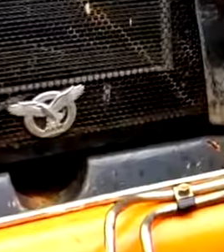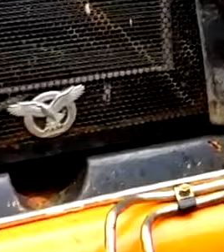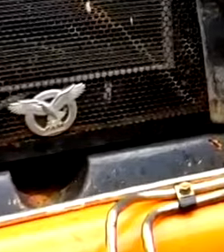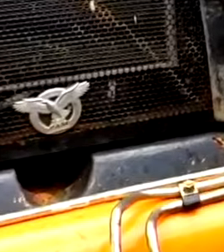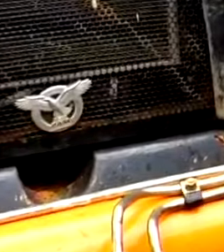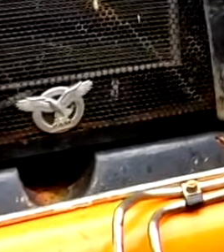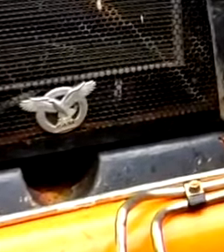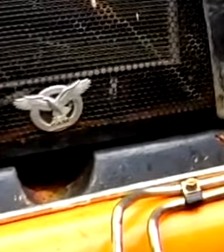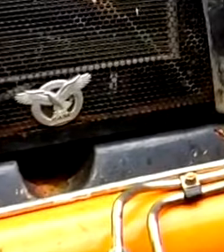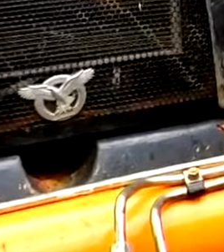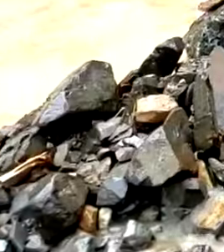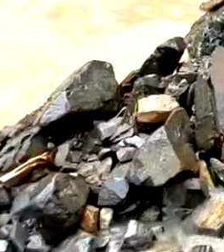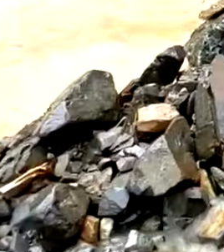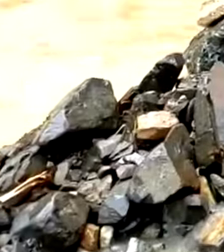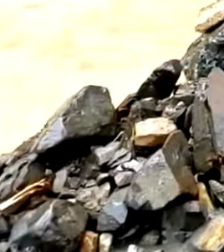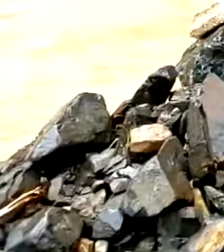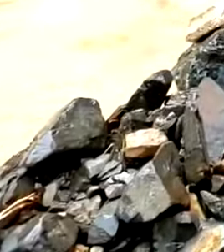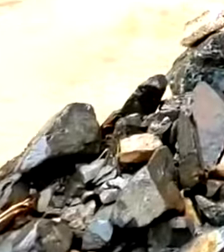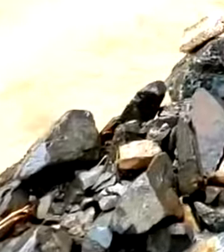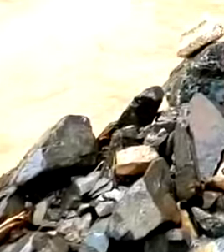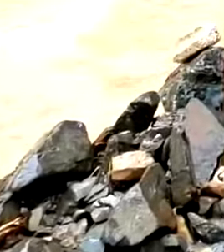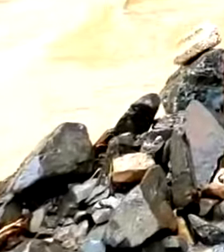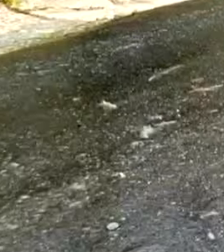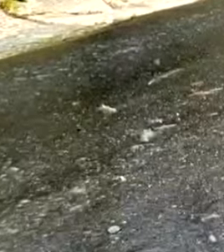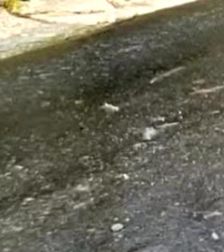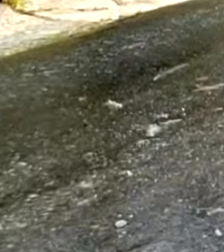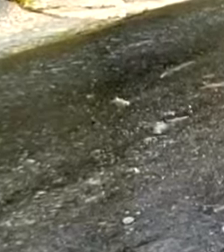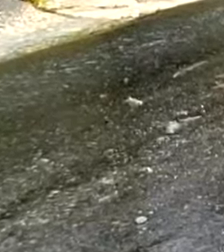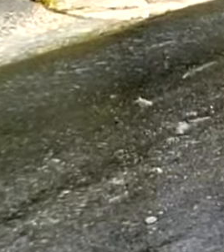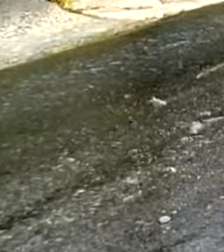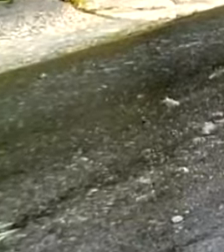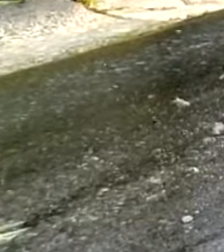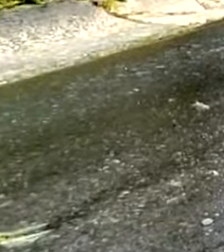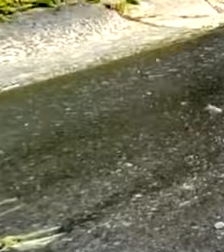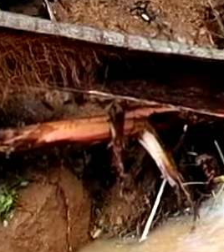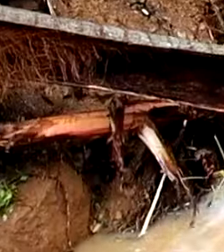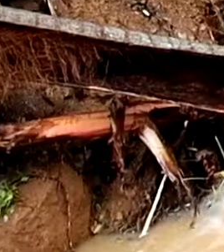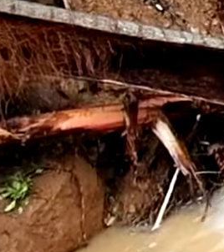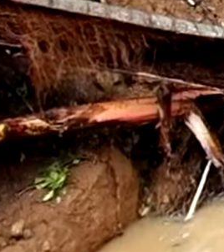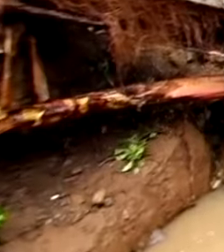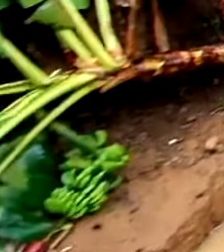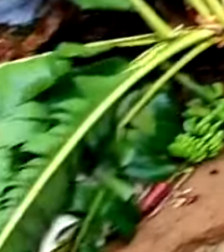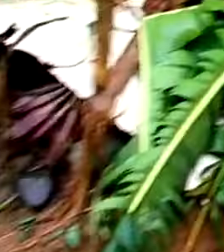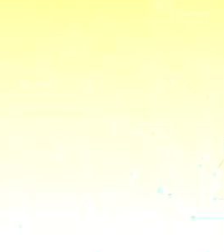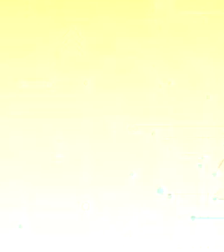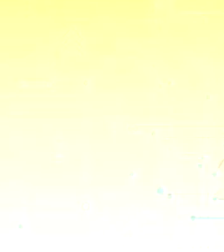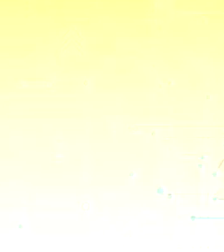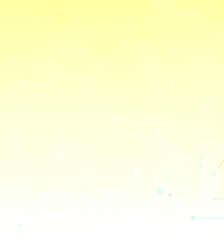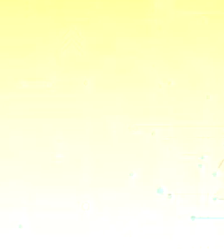Capó y Farruko, que era el boom boom, el corazón se le aprieta más duro a uno. Querido amigo, eso duele, ver esas